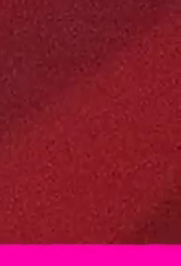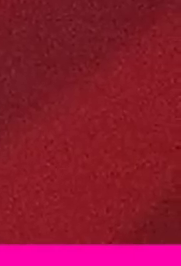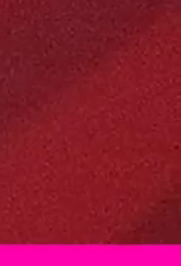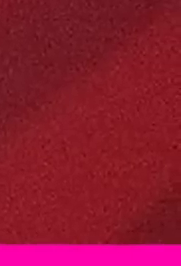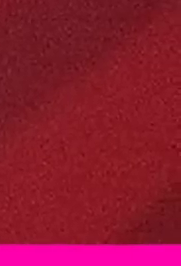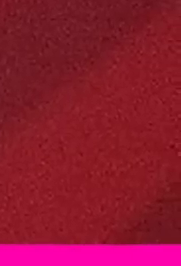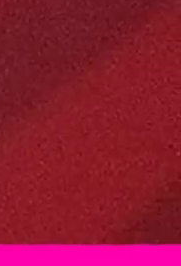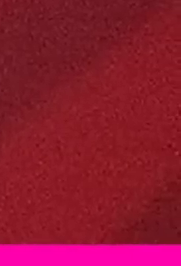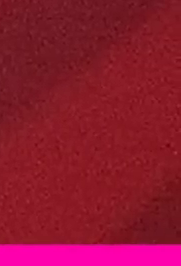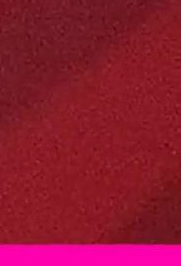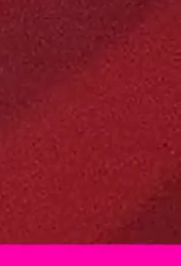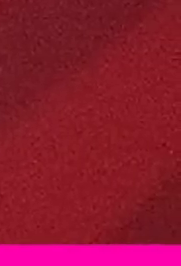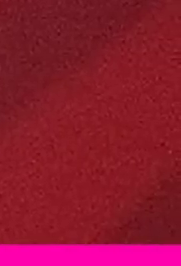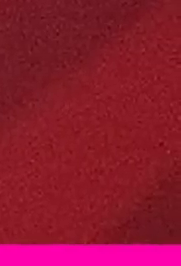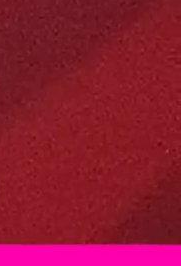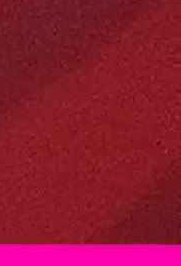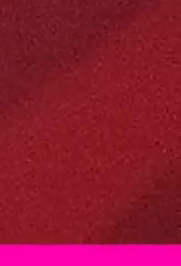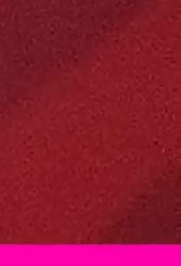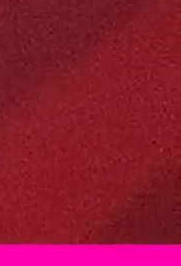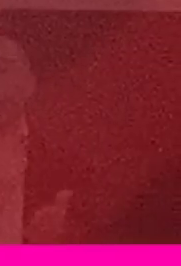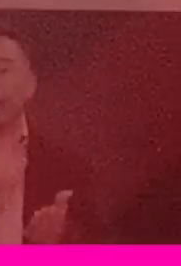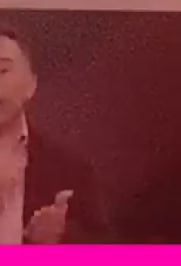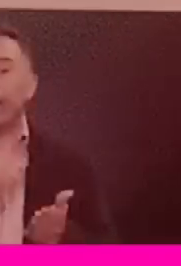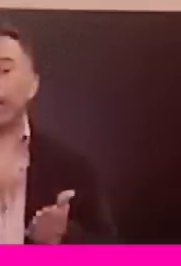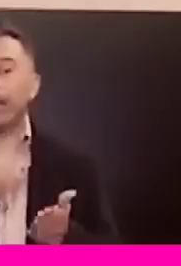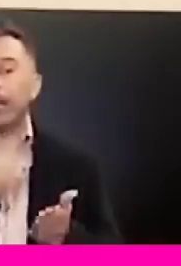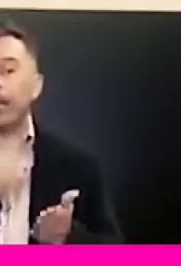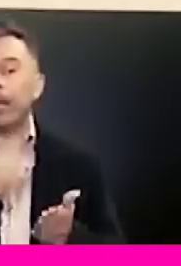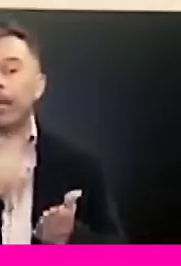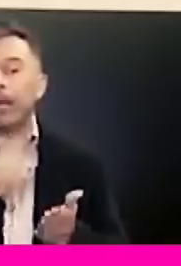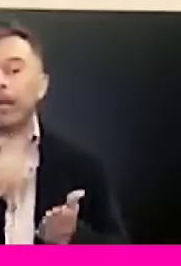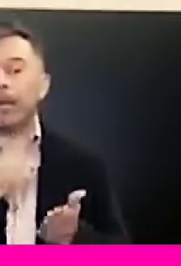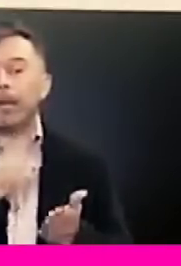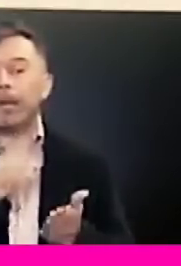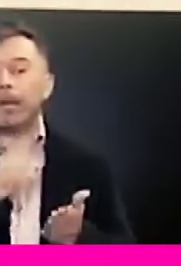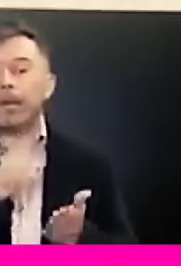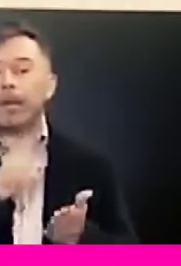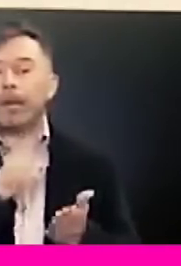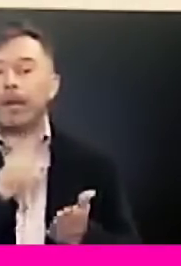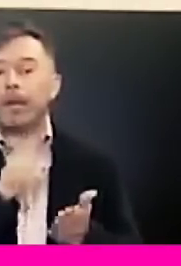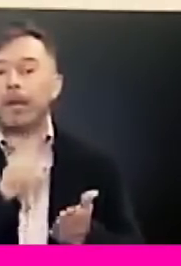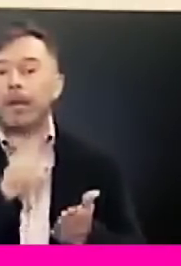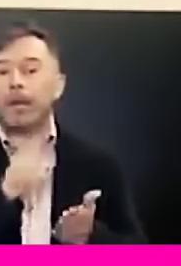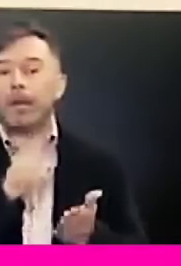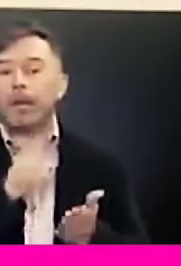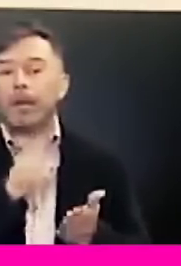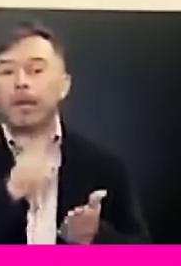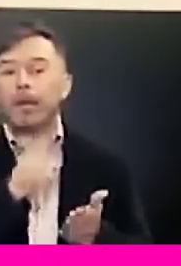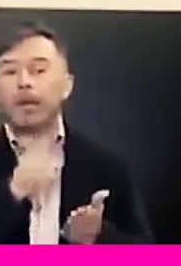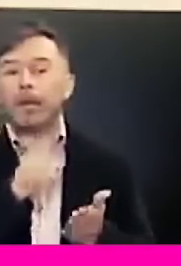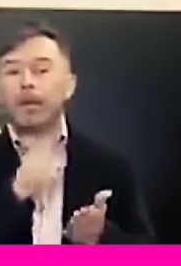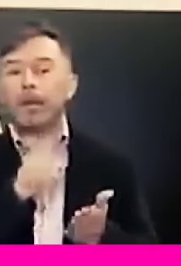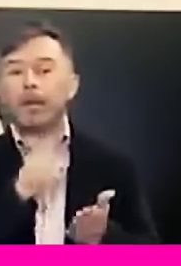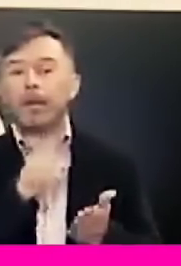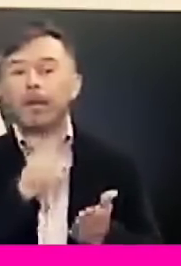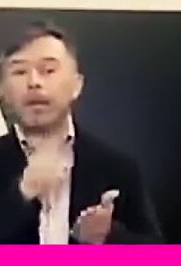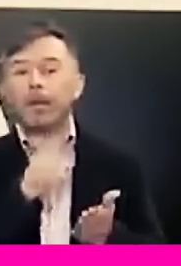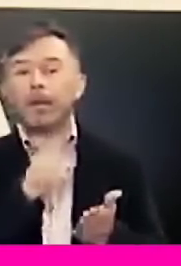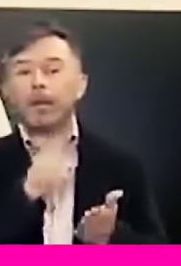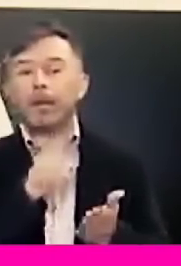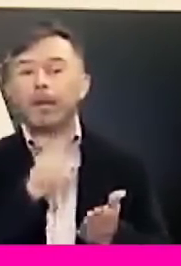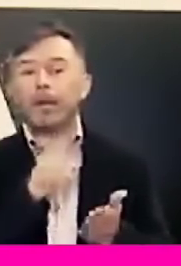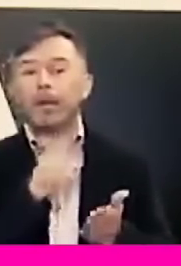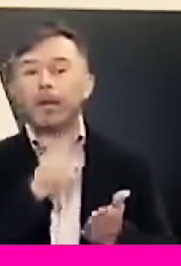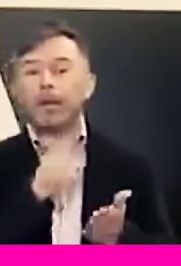Plan B antes de continuar te recuerdo Dale me gusta a este vídeo para que esta información llegue a más personas y se enteren de la realidad Así como